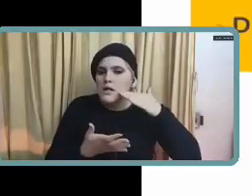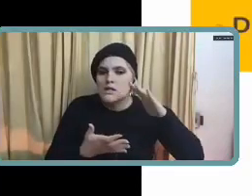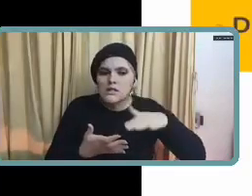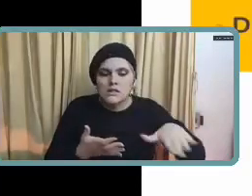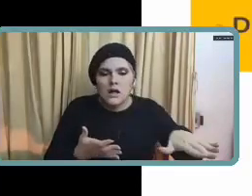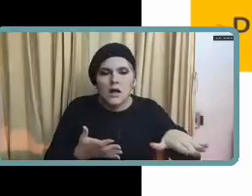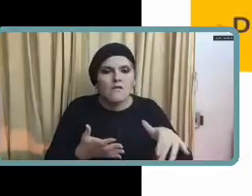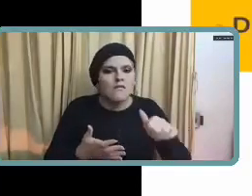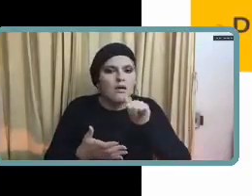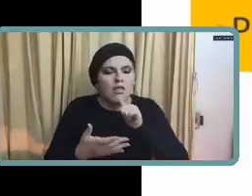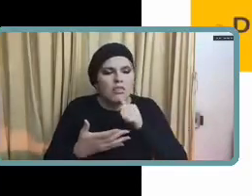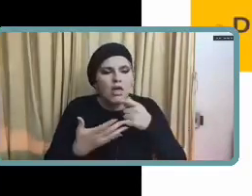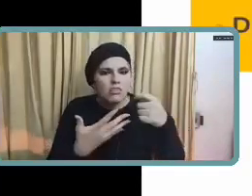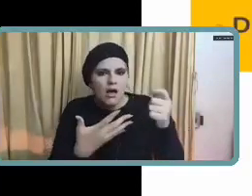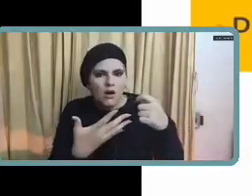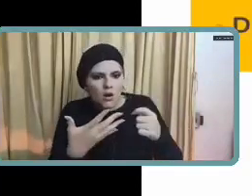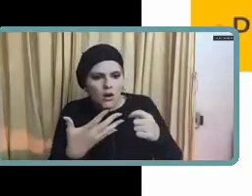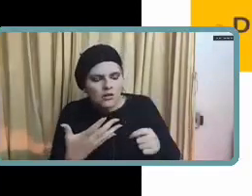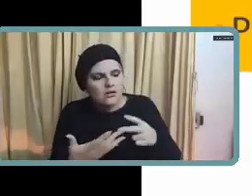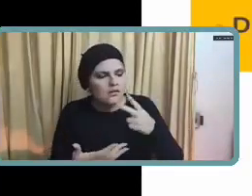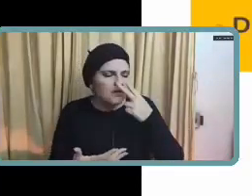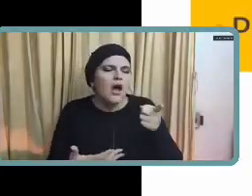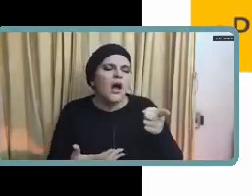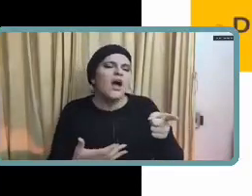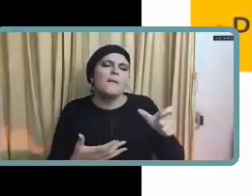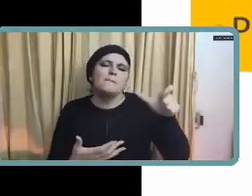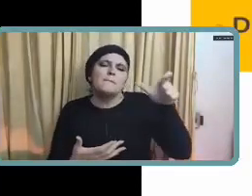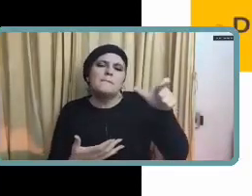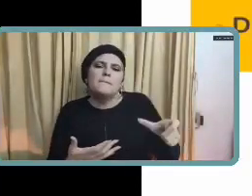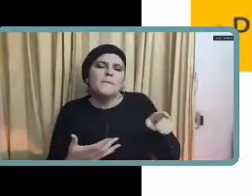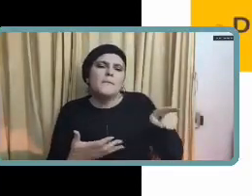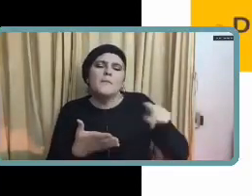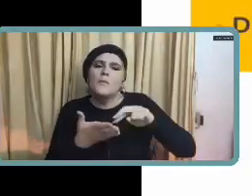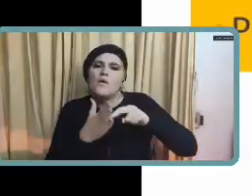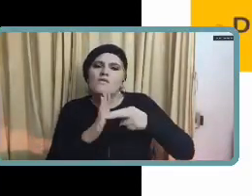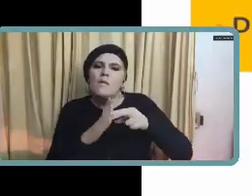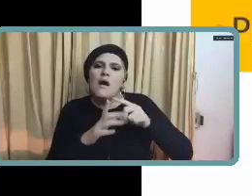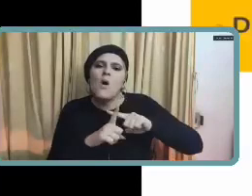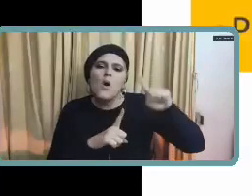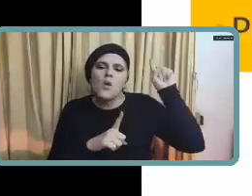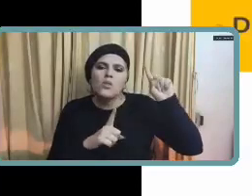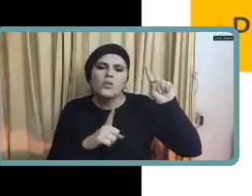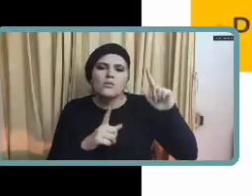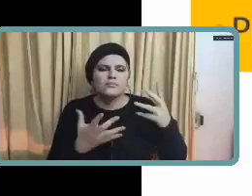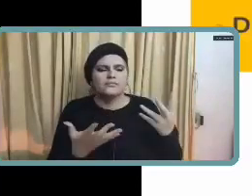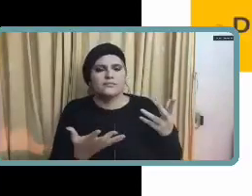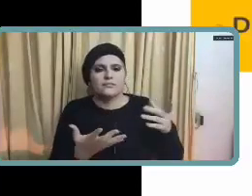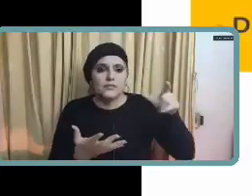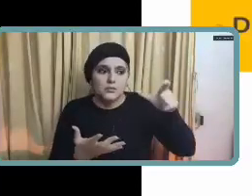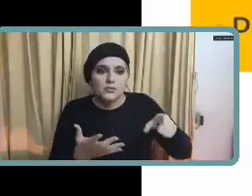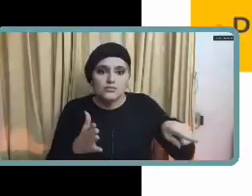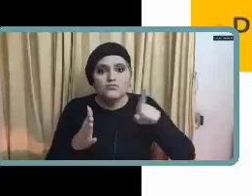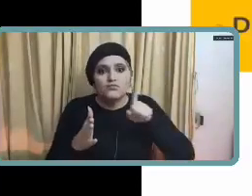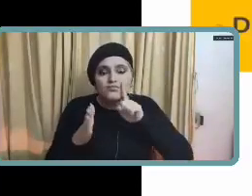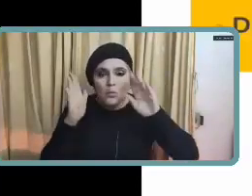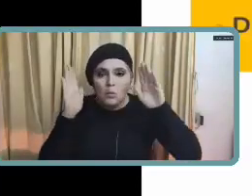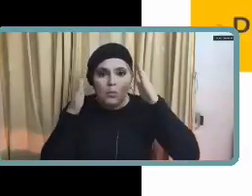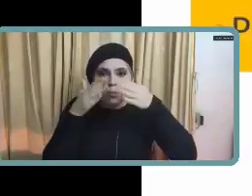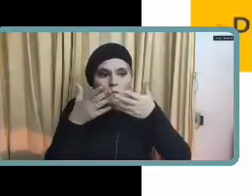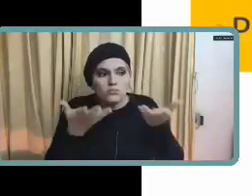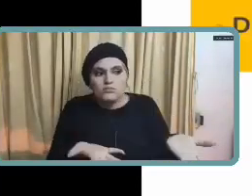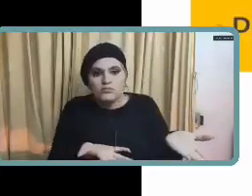como trastorno de personalidad, por ejemplo, y realmente son jóvenes autistas. De tal manera